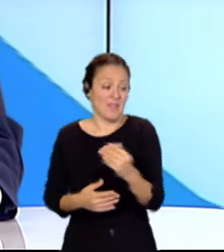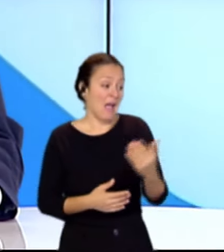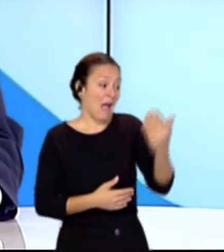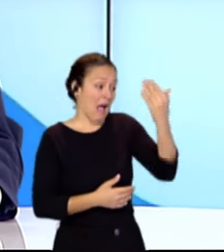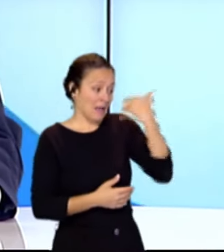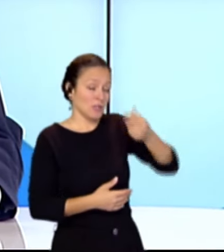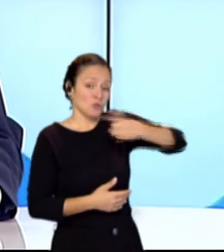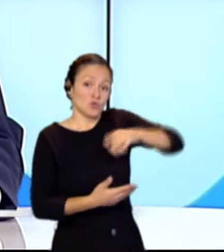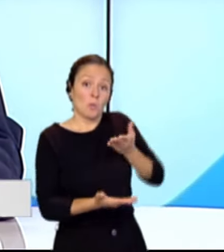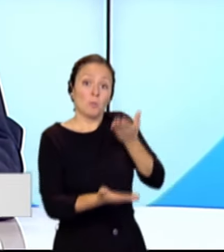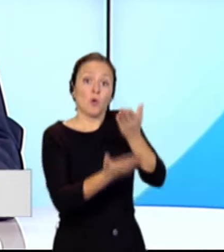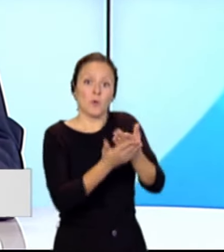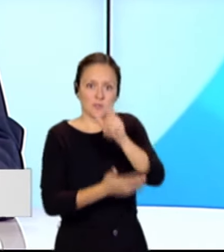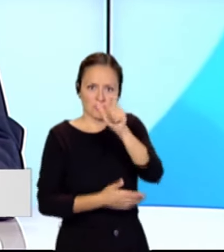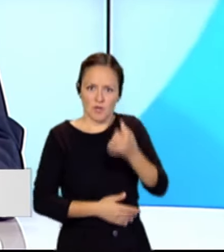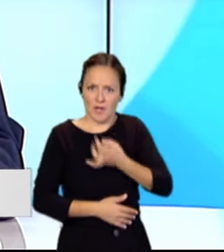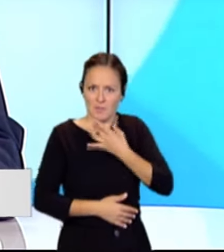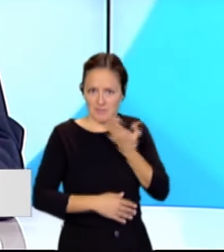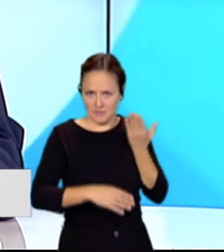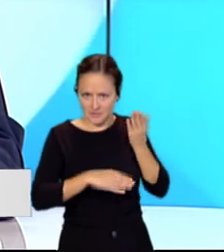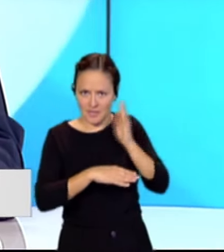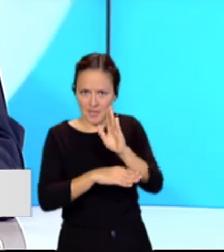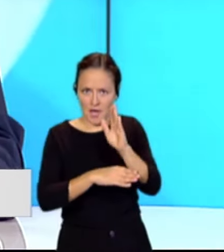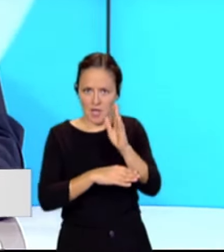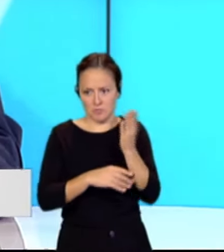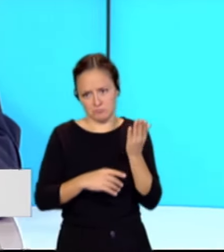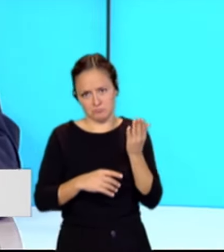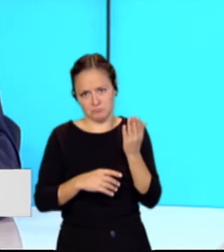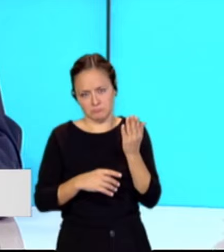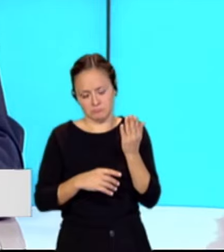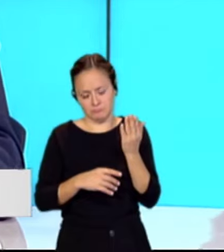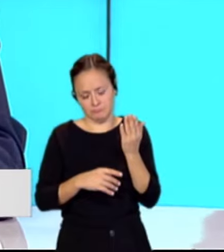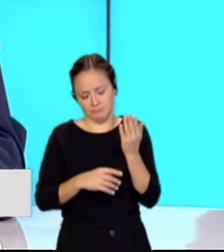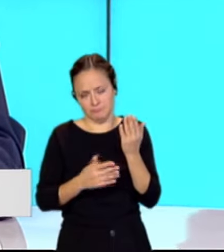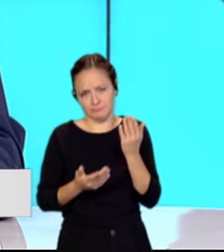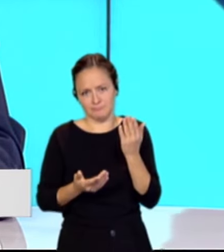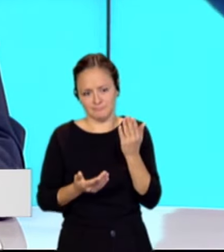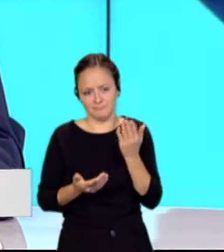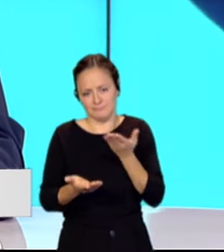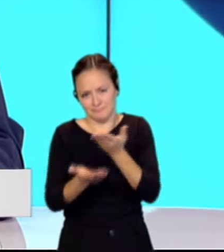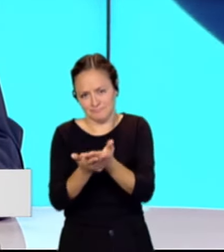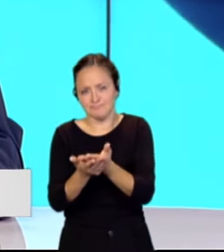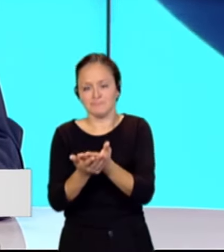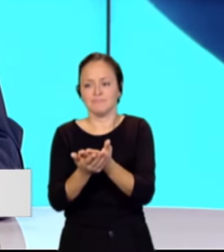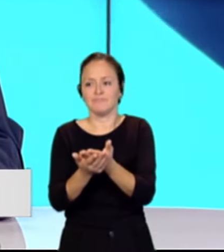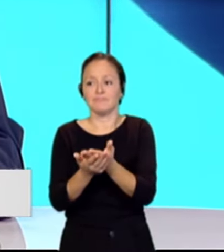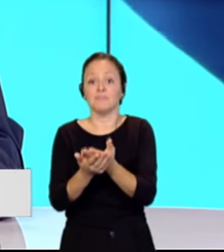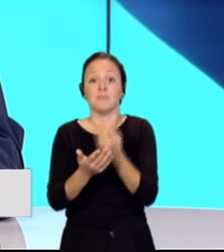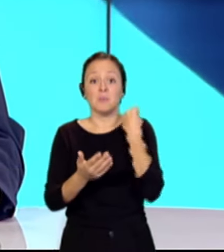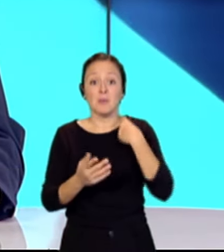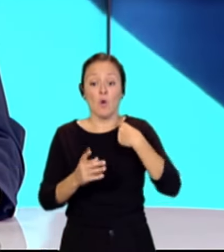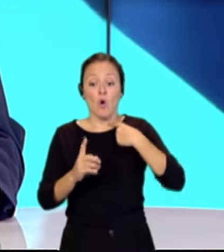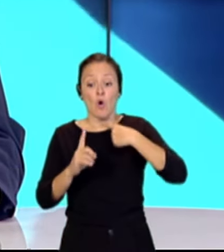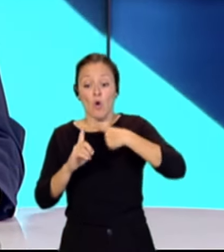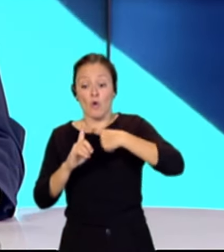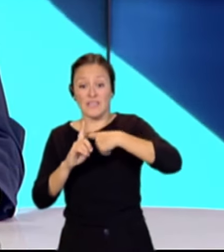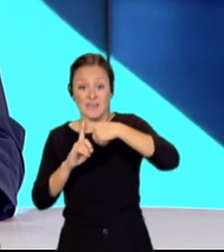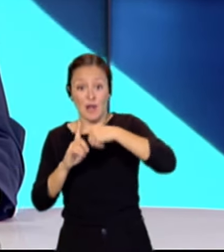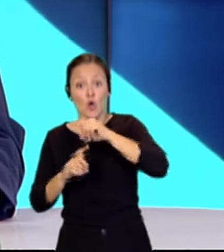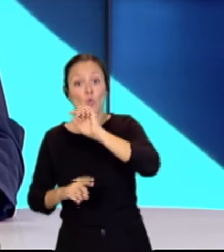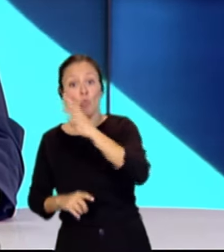representantes sindicales donde lo que pretendemos es bajar ratios en cuarto de infantil también